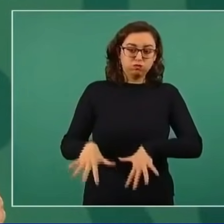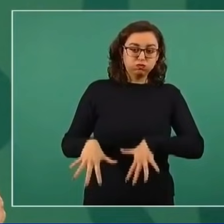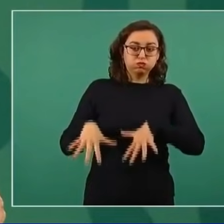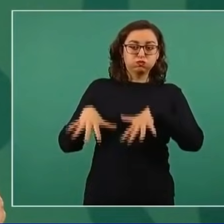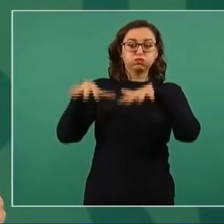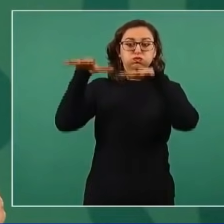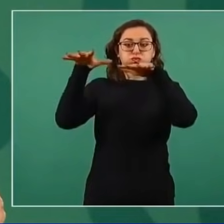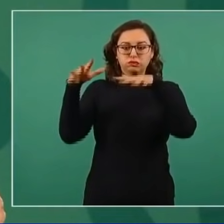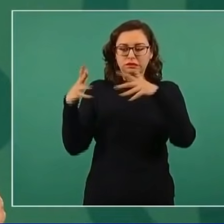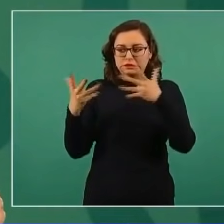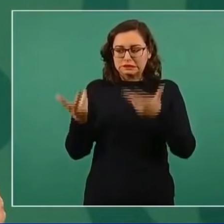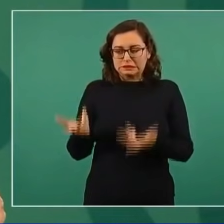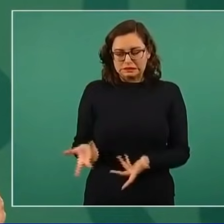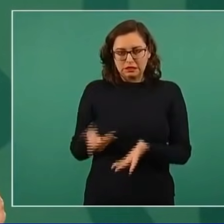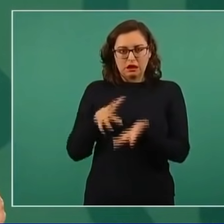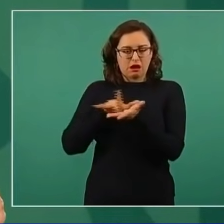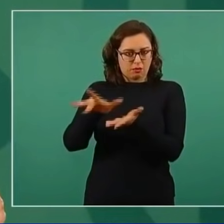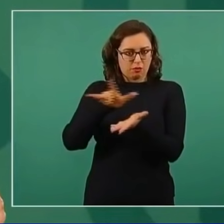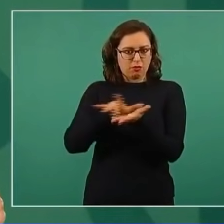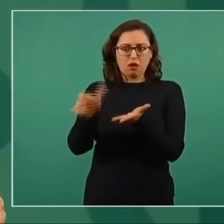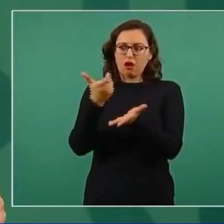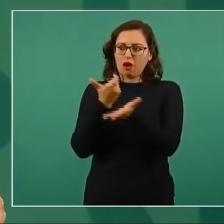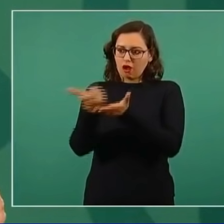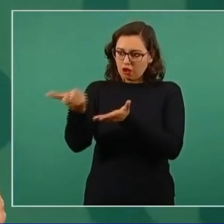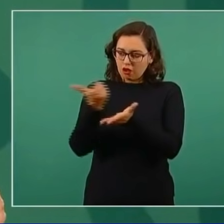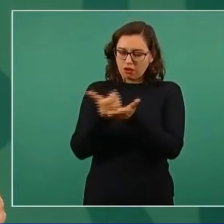para la compra de enseres